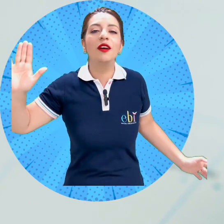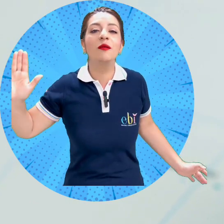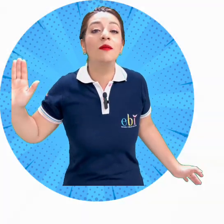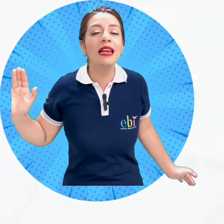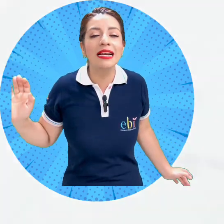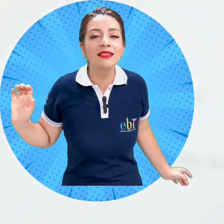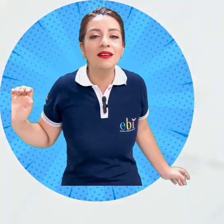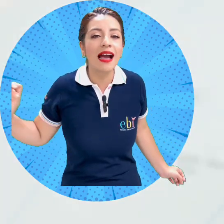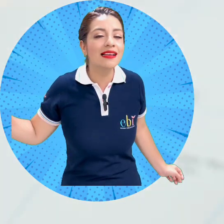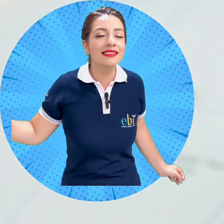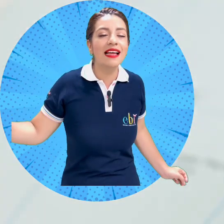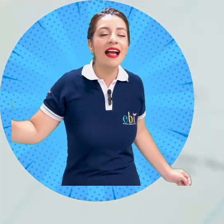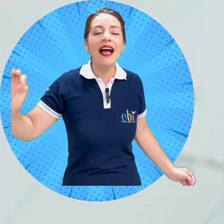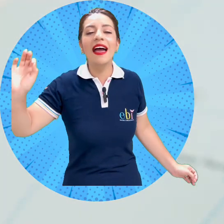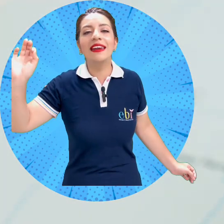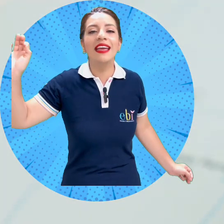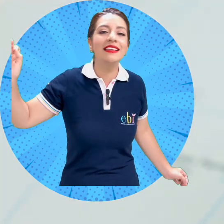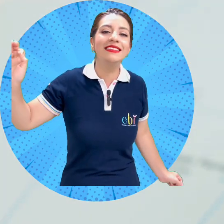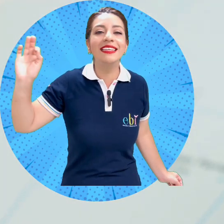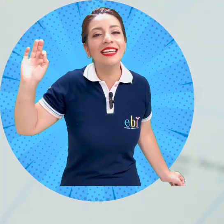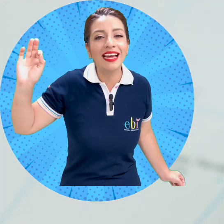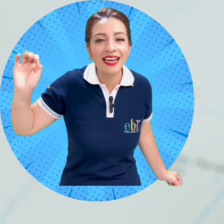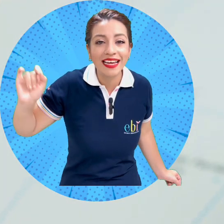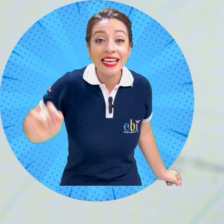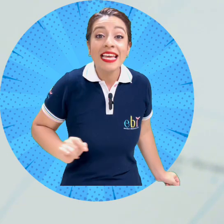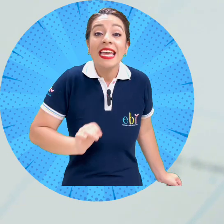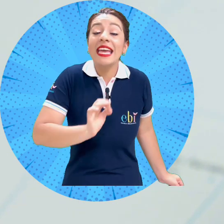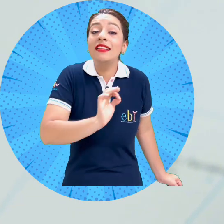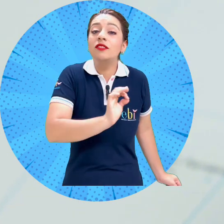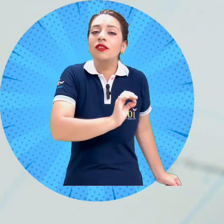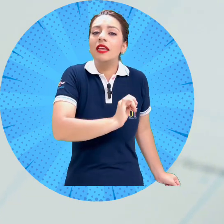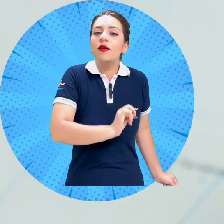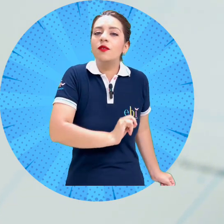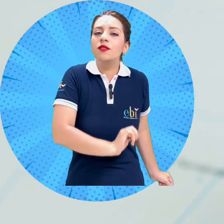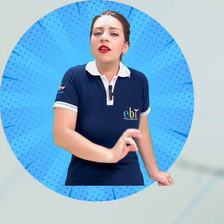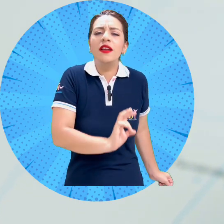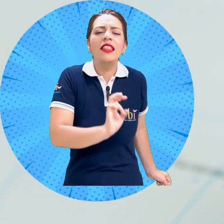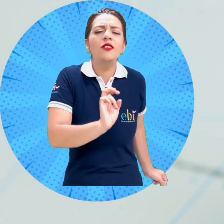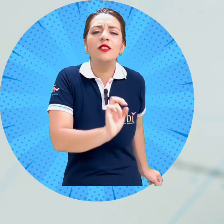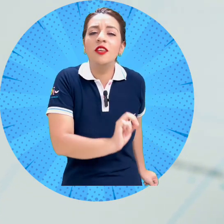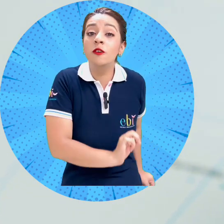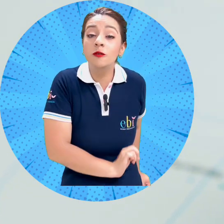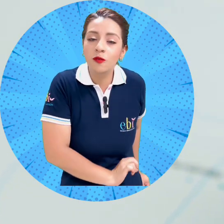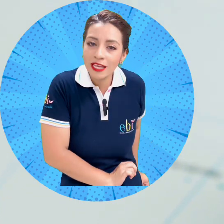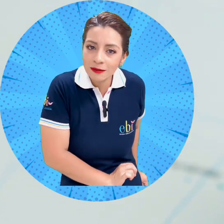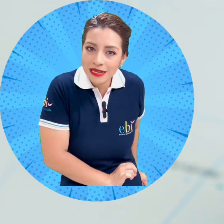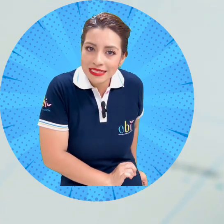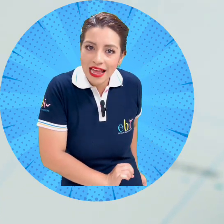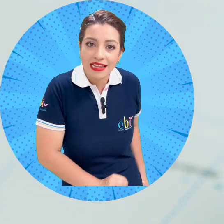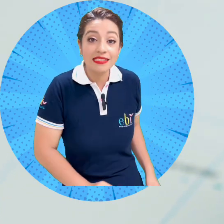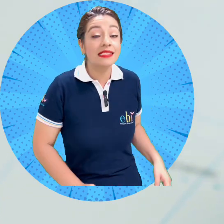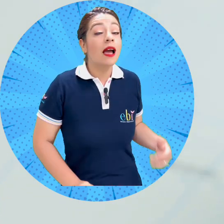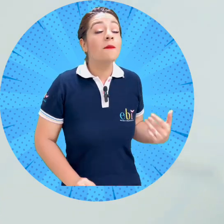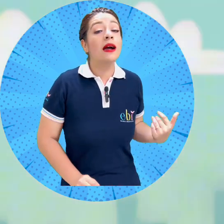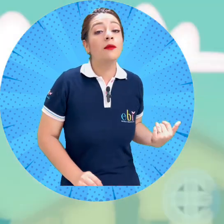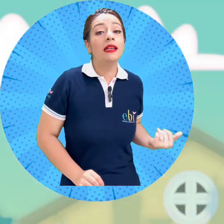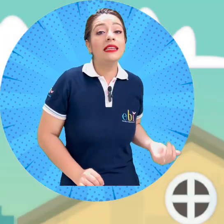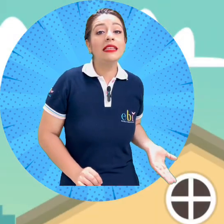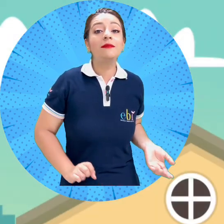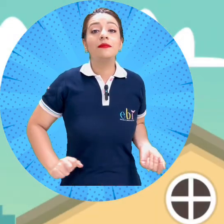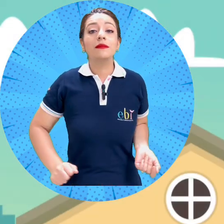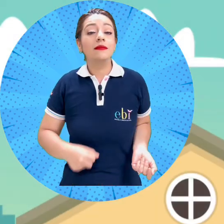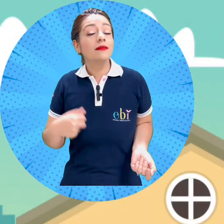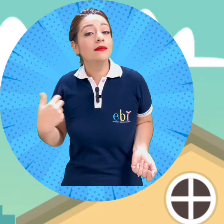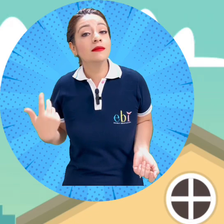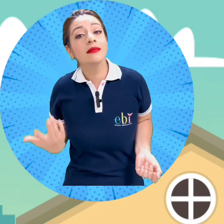se fueron volando hasta Argentina, en donde conocieron a dos niños muy especiales,